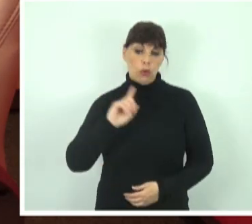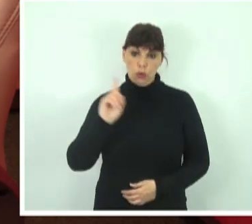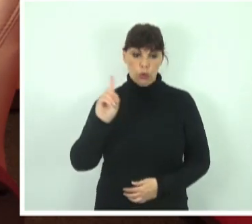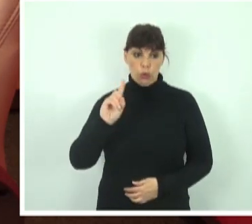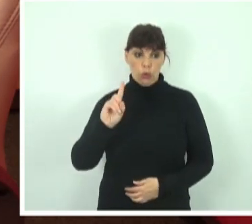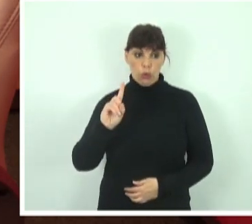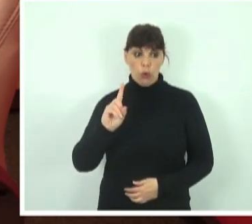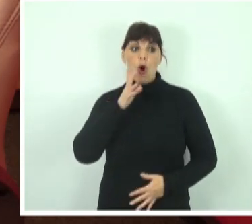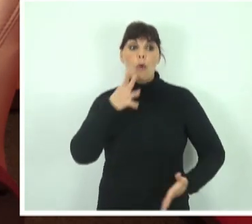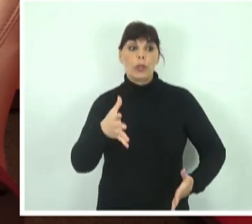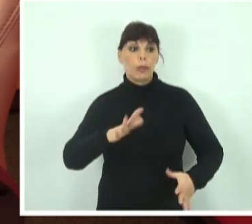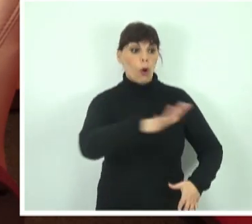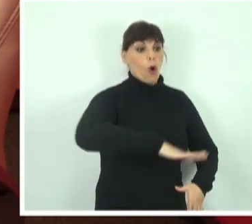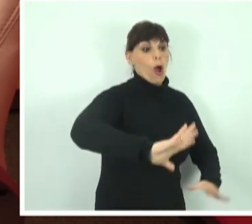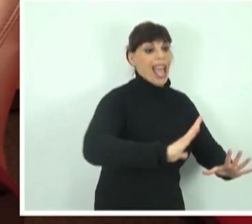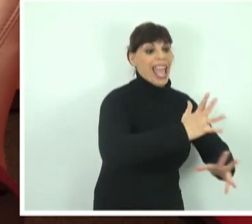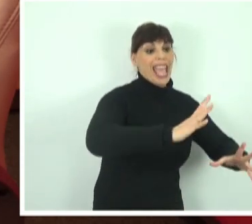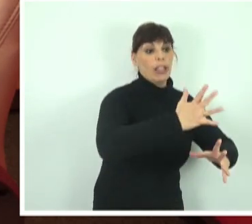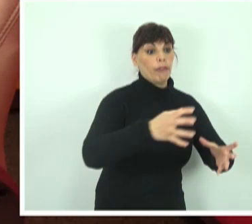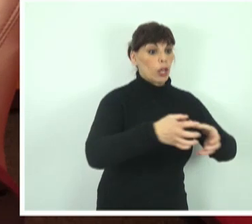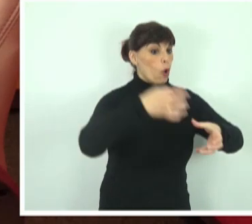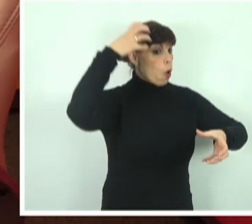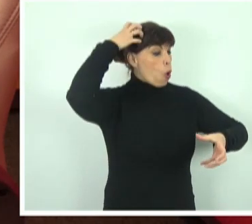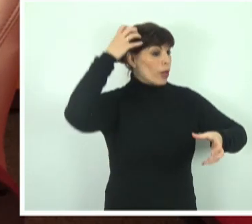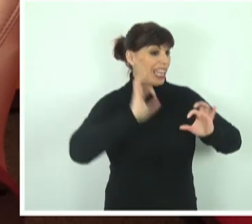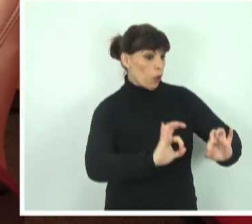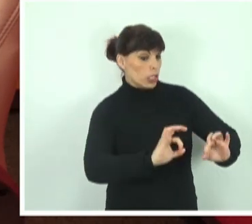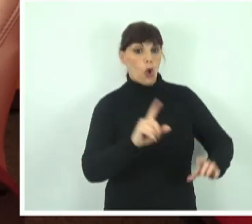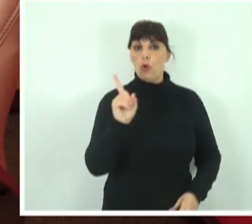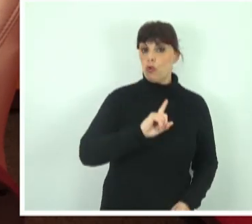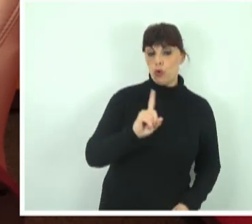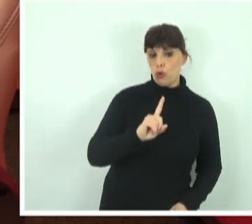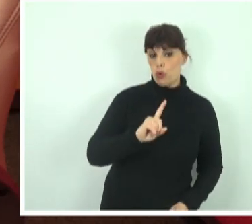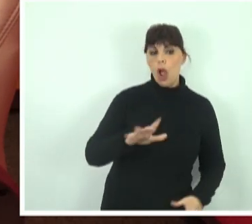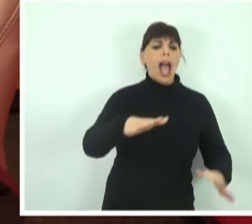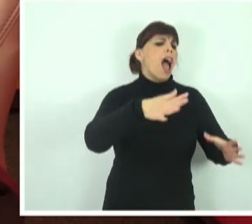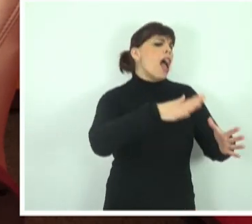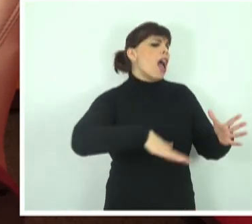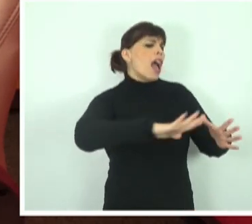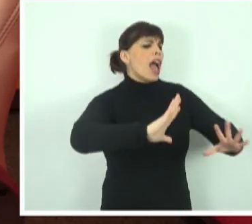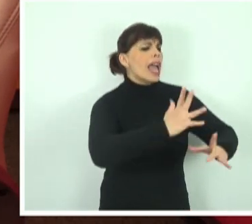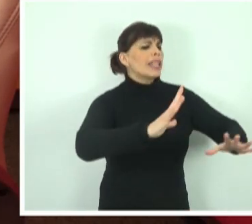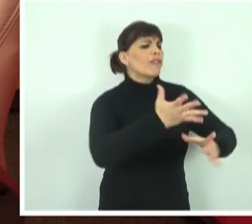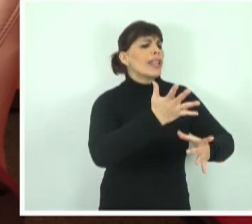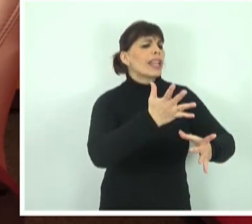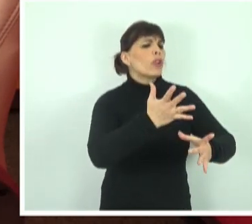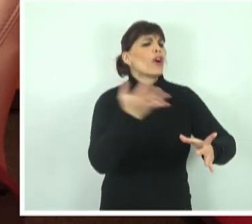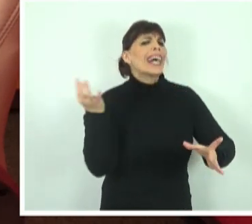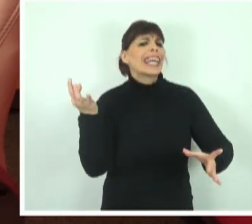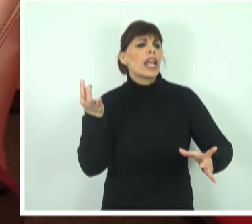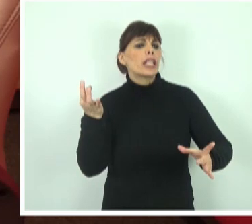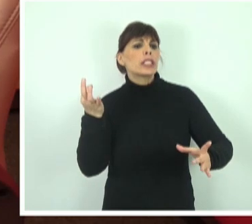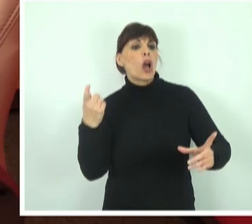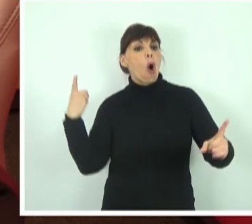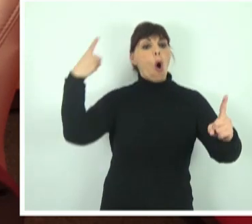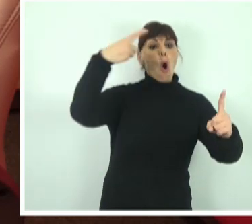reino, porque el infierno es un destino. Es el destino que está